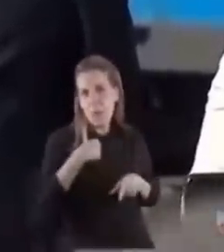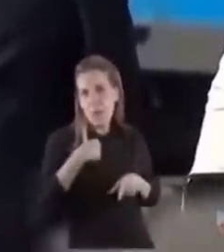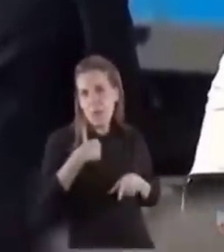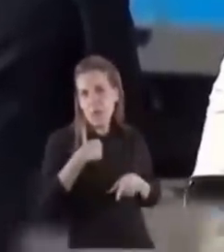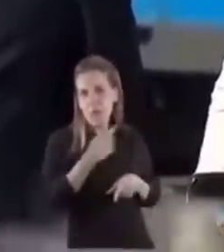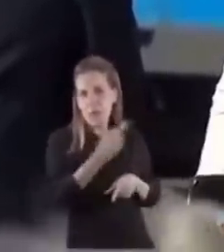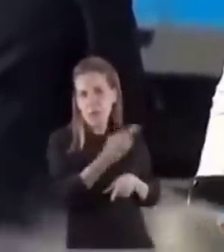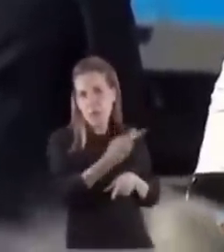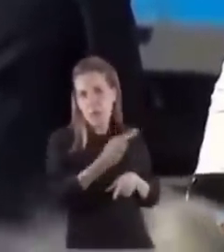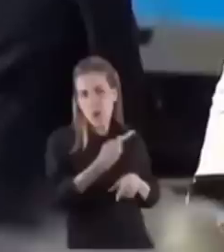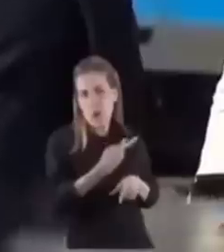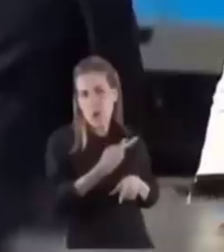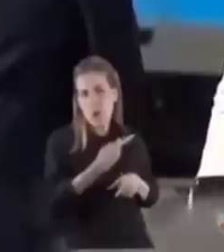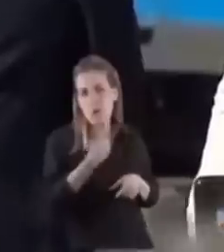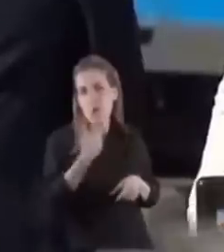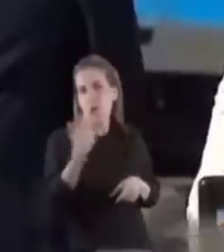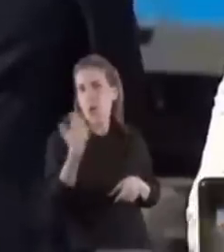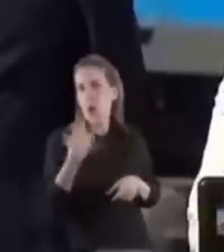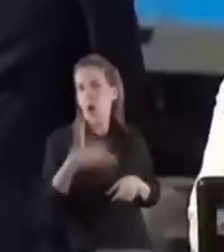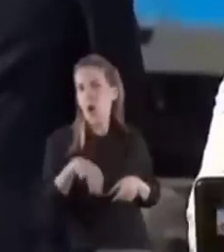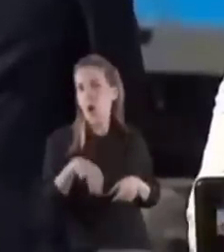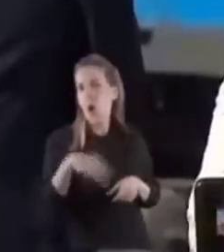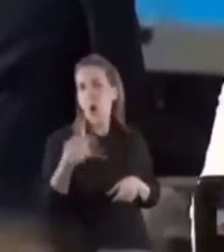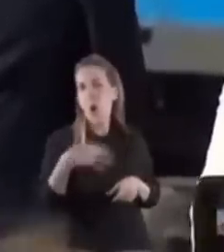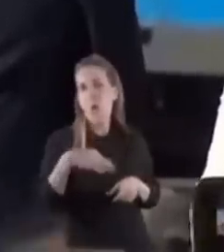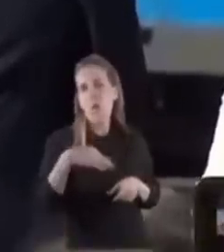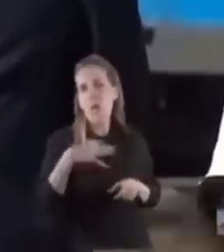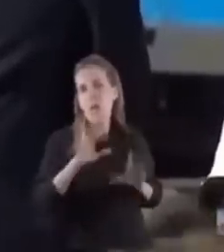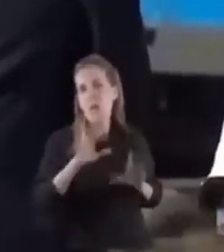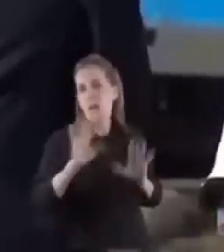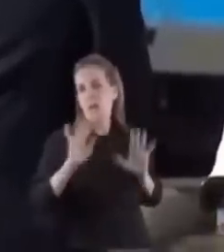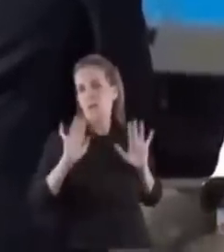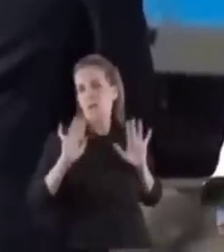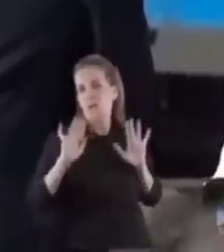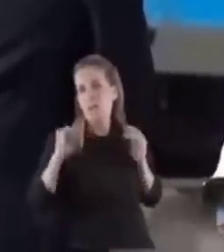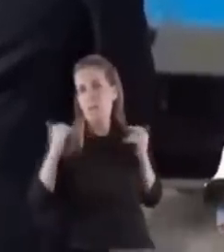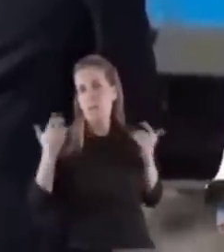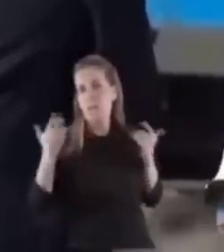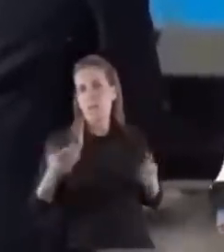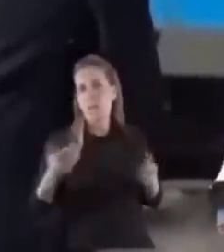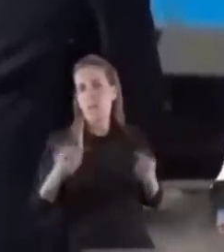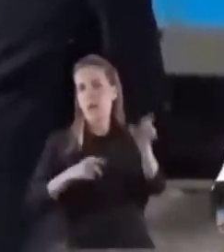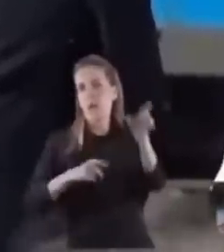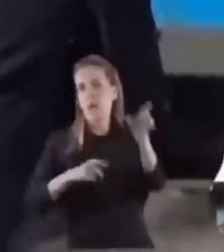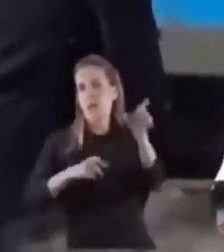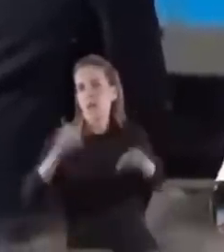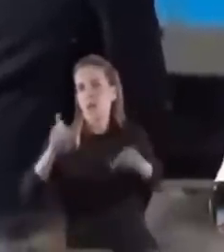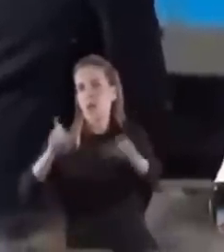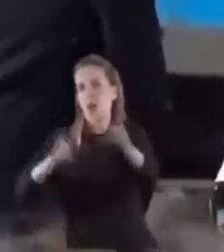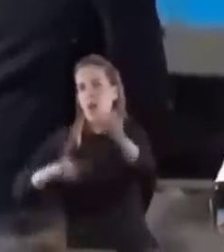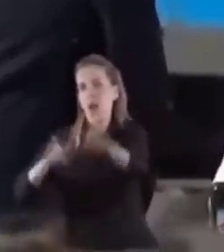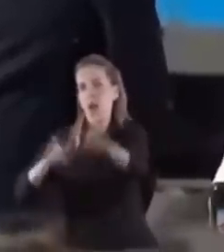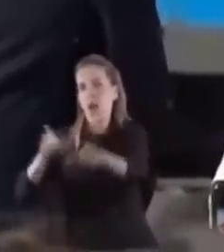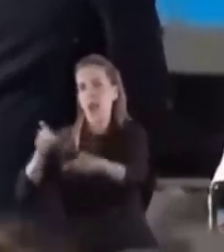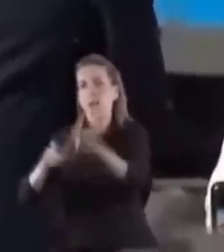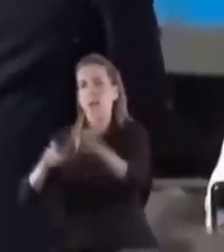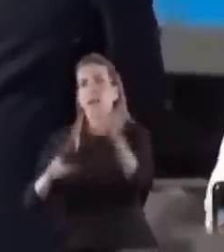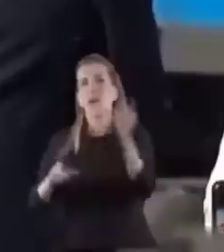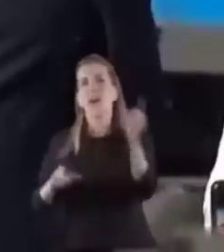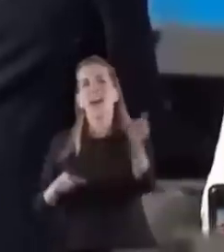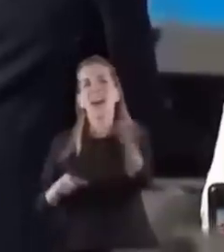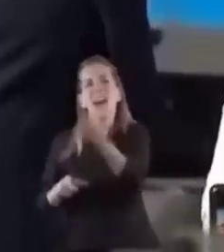del 20,92% que otorgó en mayo el Ministerio de Economía junto al ANSES. Si a esto se le suma el bono